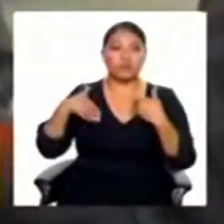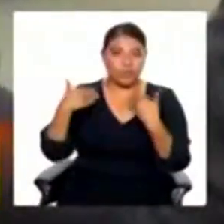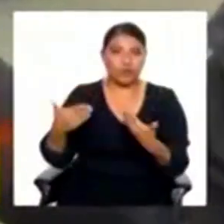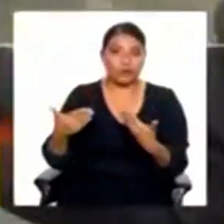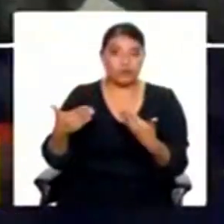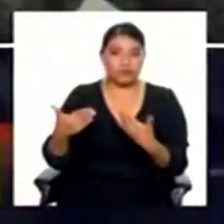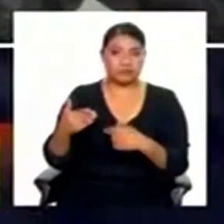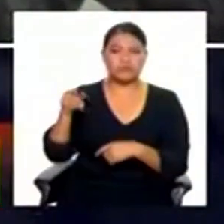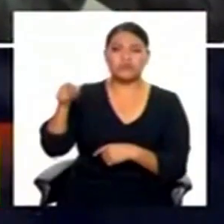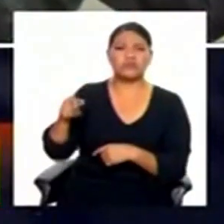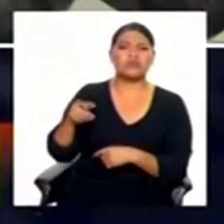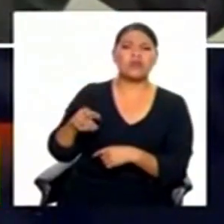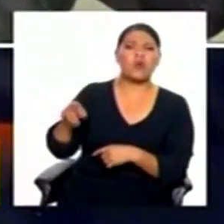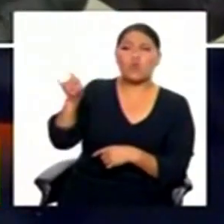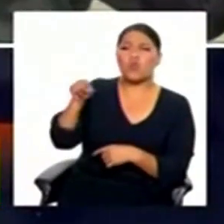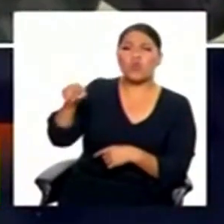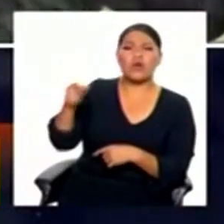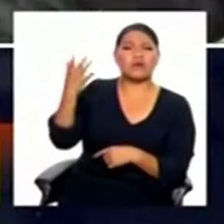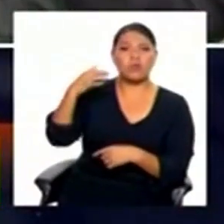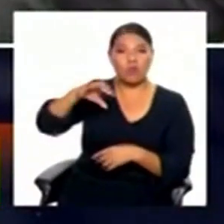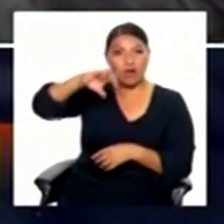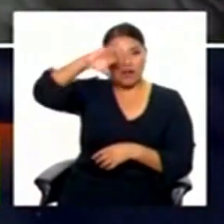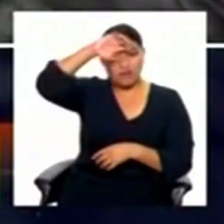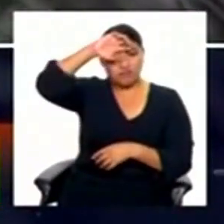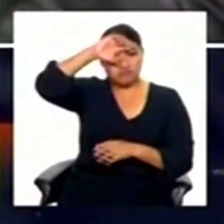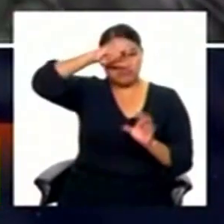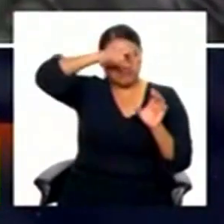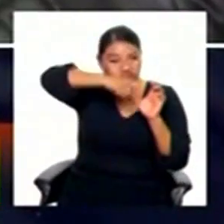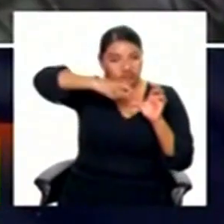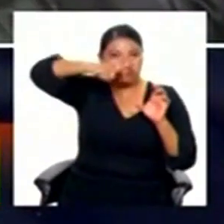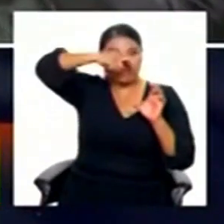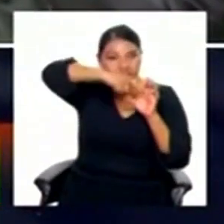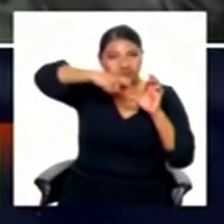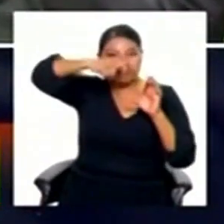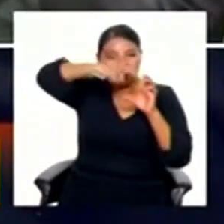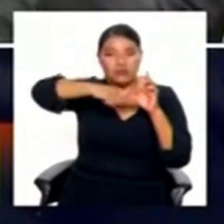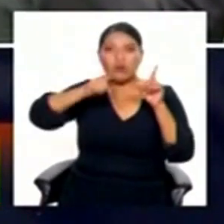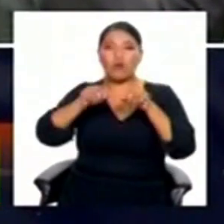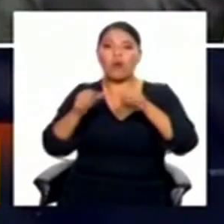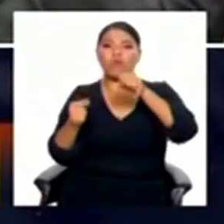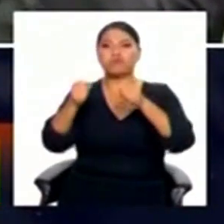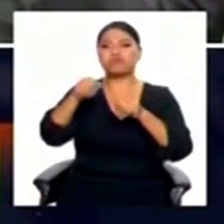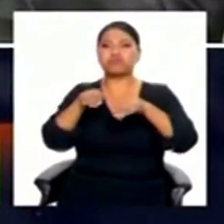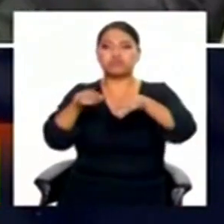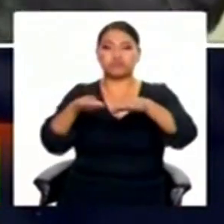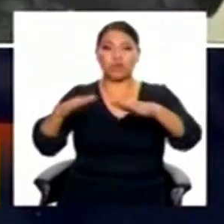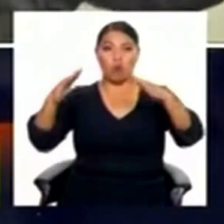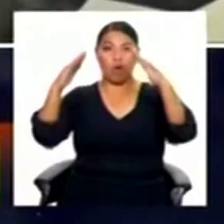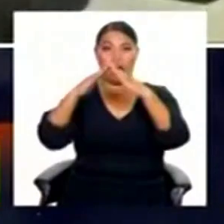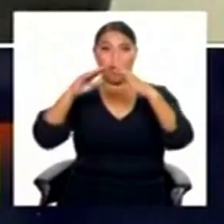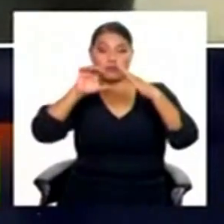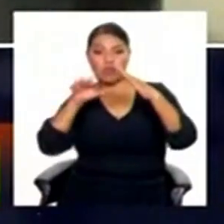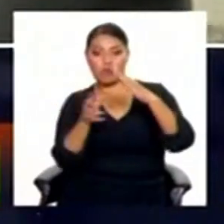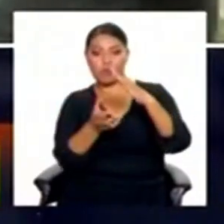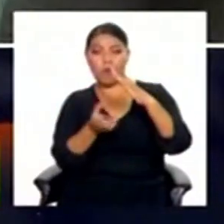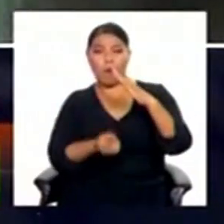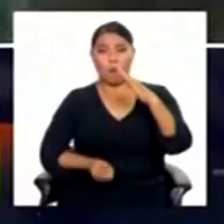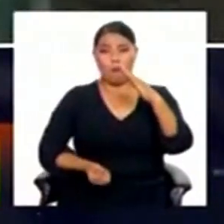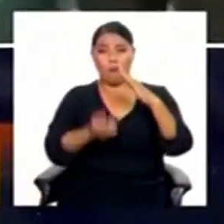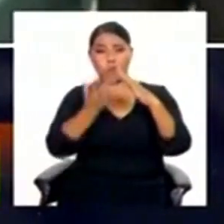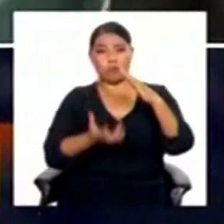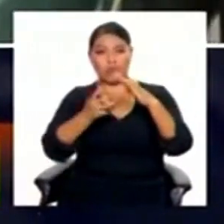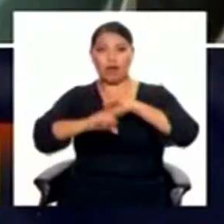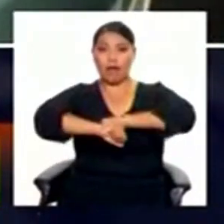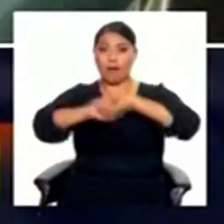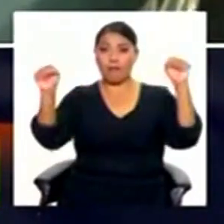utiliza en los trabajos de minería, en los trabajos para hacer las carreteras, voladuras de cerros, pero lamentablemente